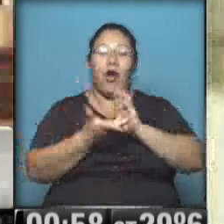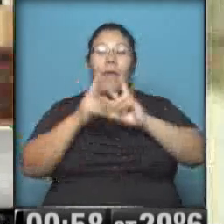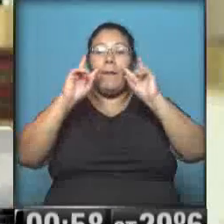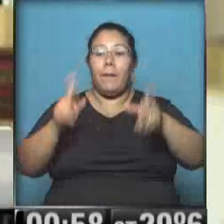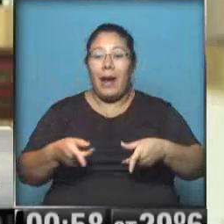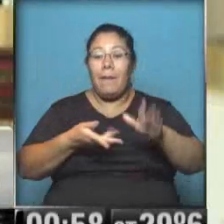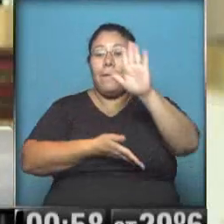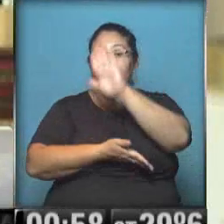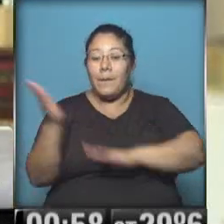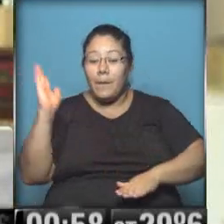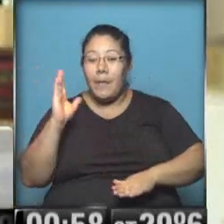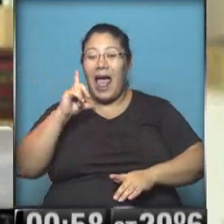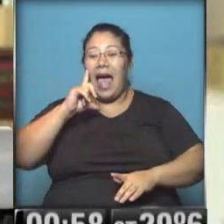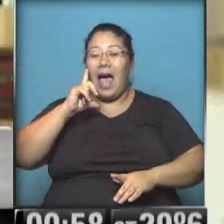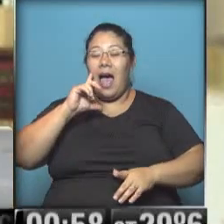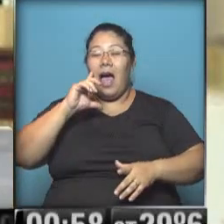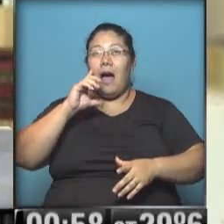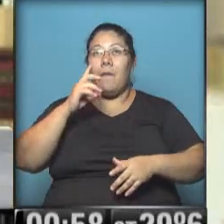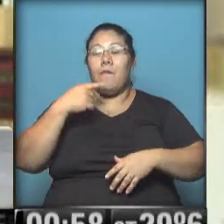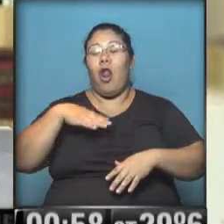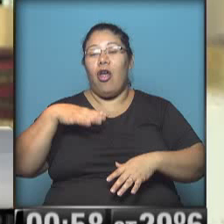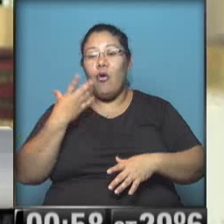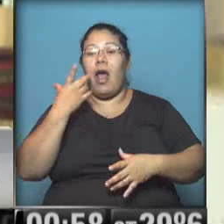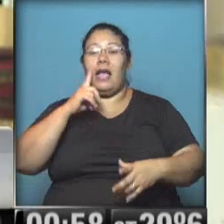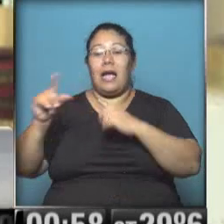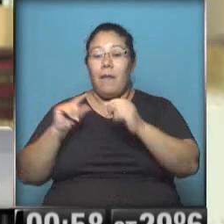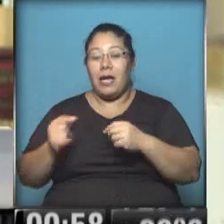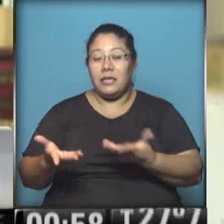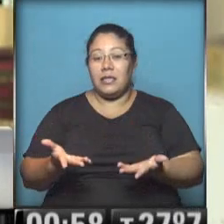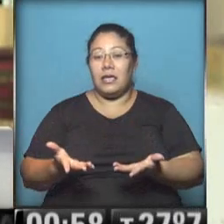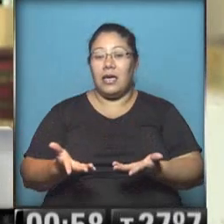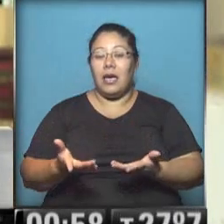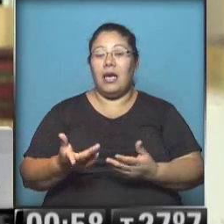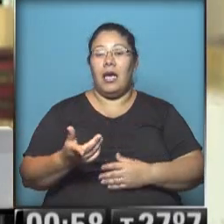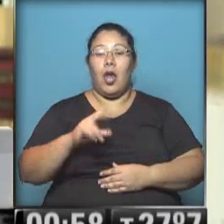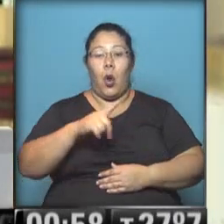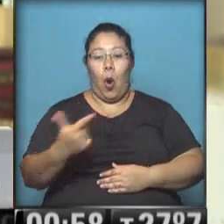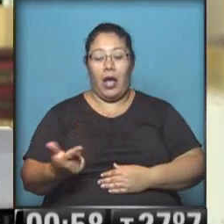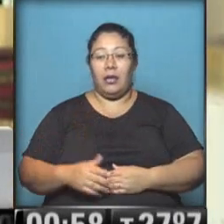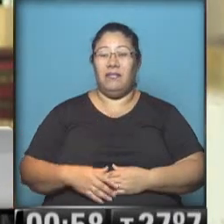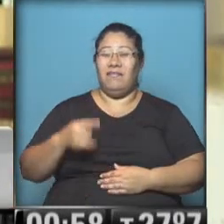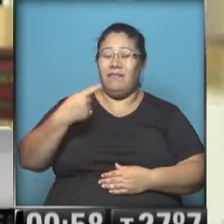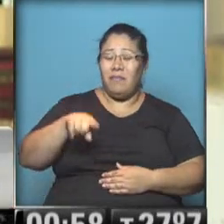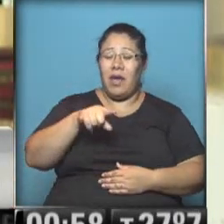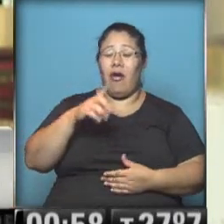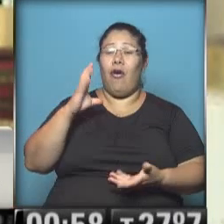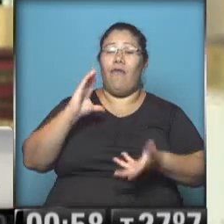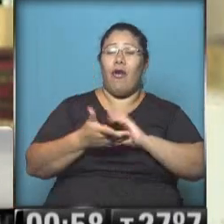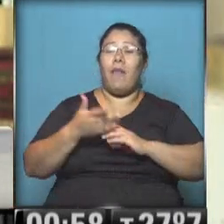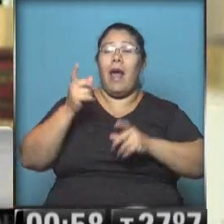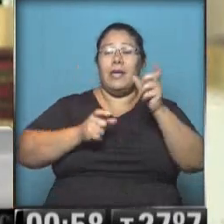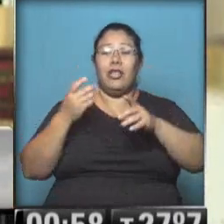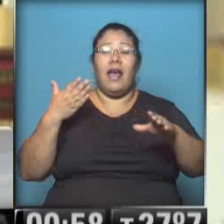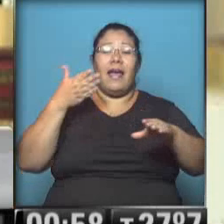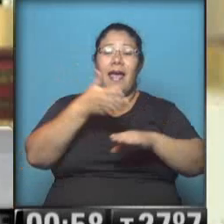evacuación no hace falta, ellos dicen que hace falta un plan de evacuación para este lugar, el lugar por la cantidad de gente que entra, por las dimensiones que